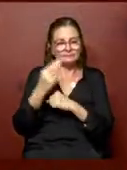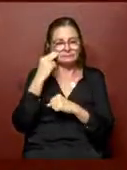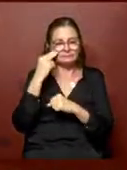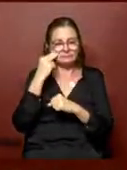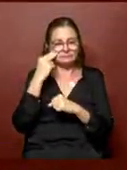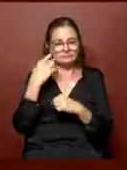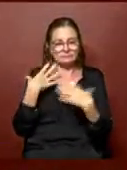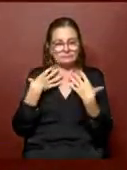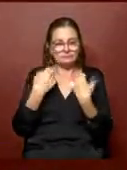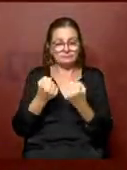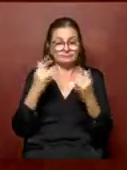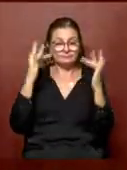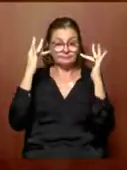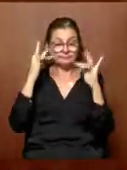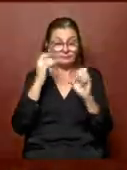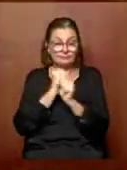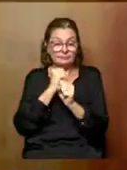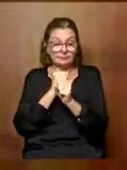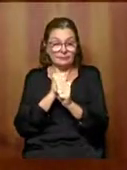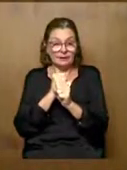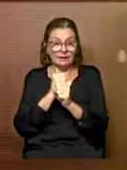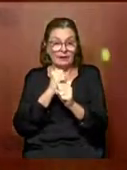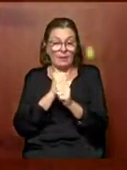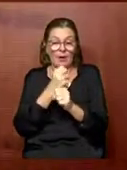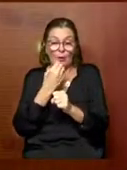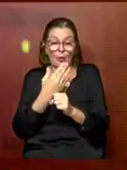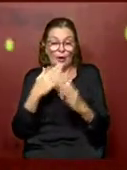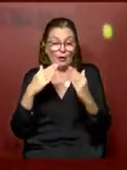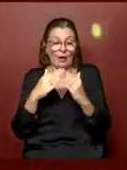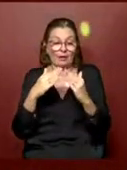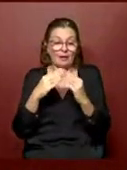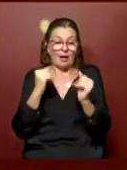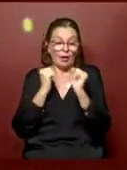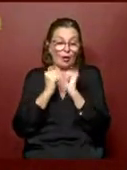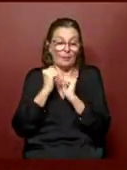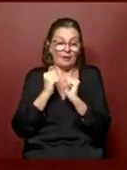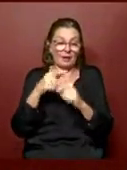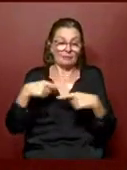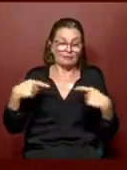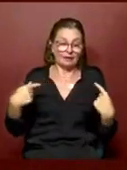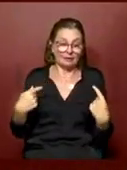de salud, de educación, de trabajo, trabajo calificado, vivienda, economía, etc.